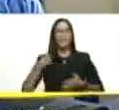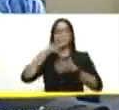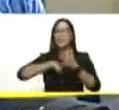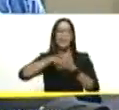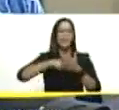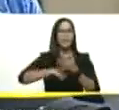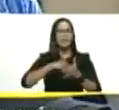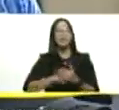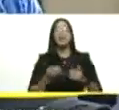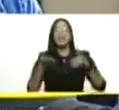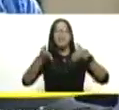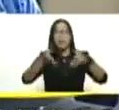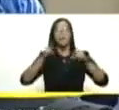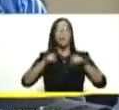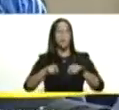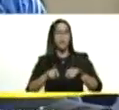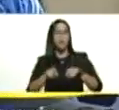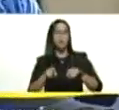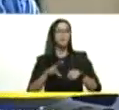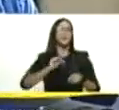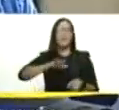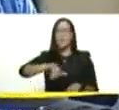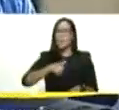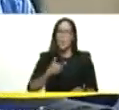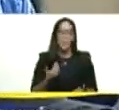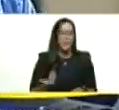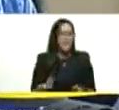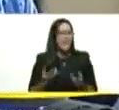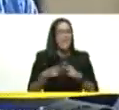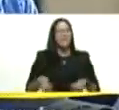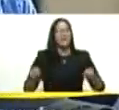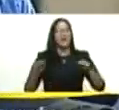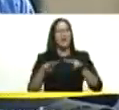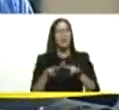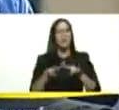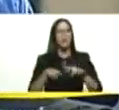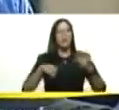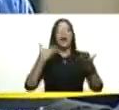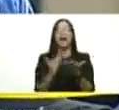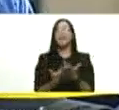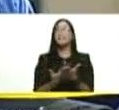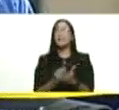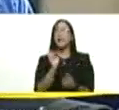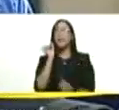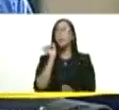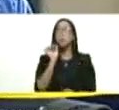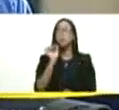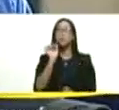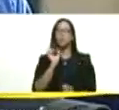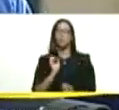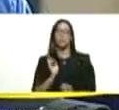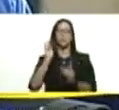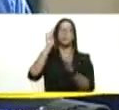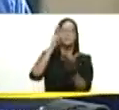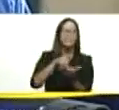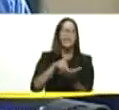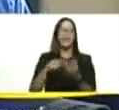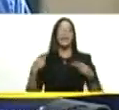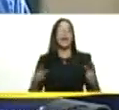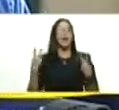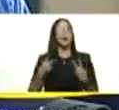quizás por eso no podría valorar hasta qué punto llega la gloria que